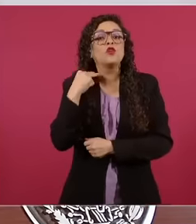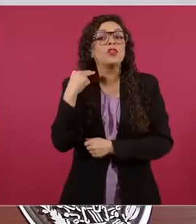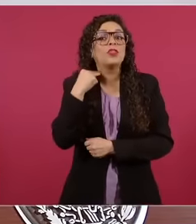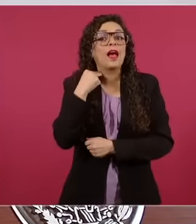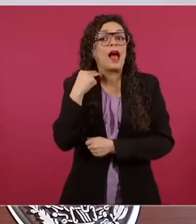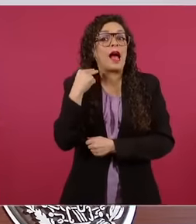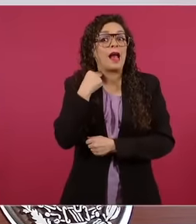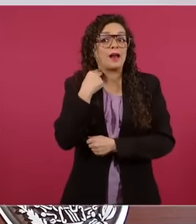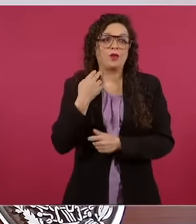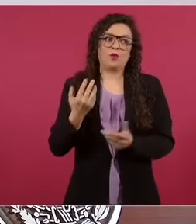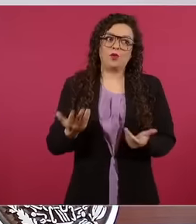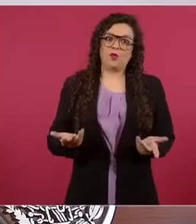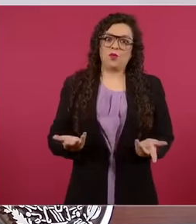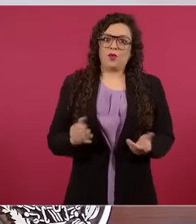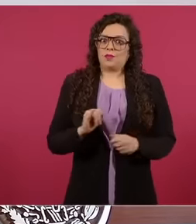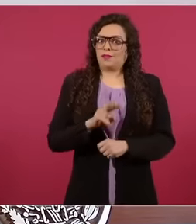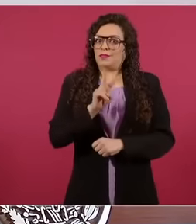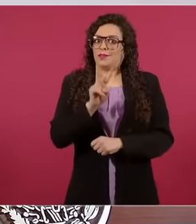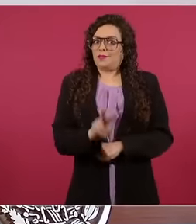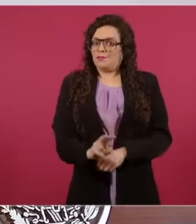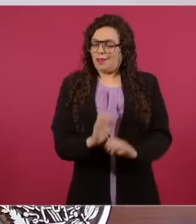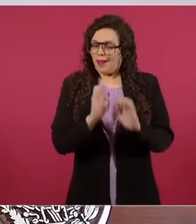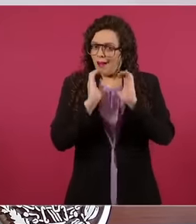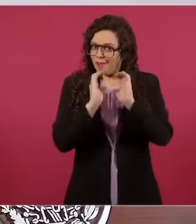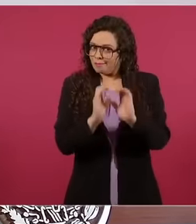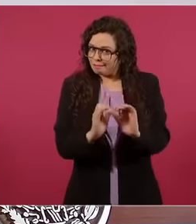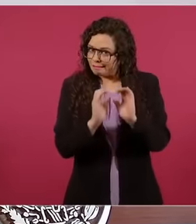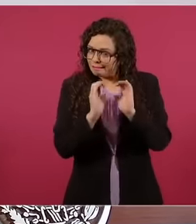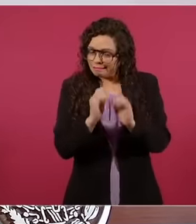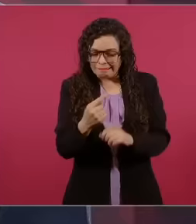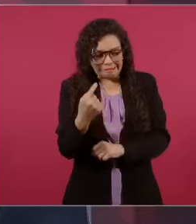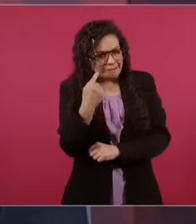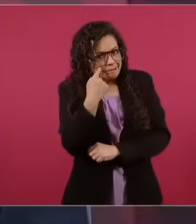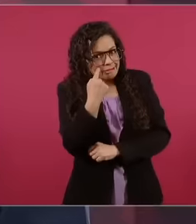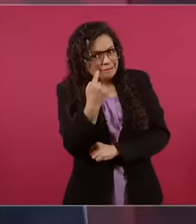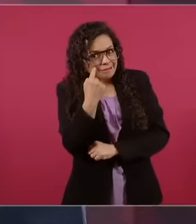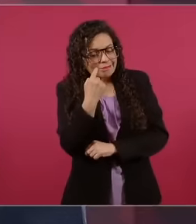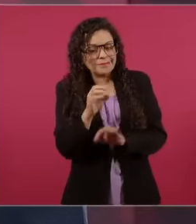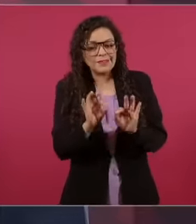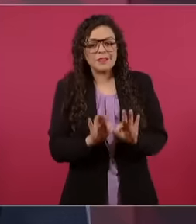Que cuiden, porque imagínense,